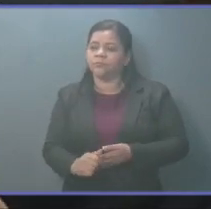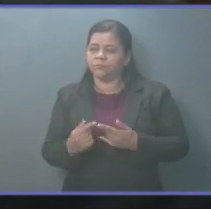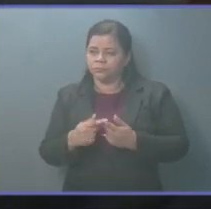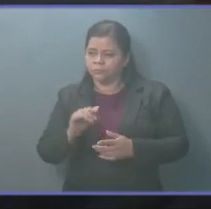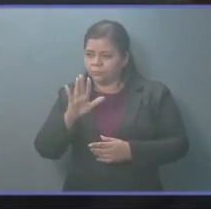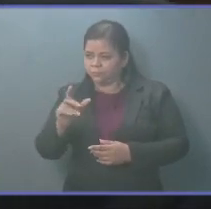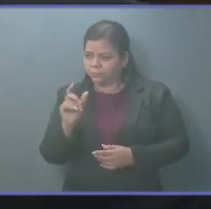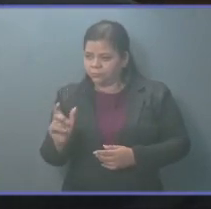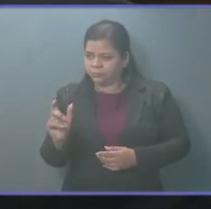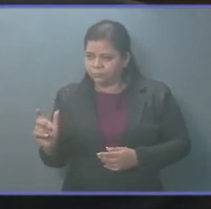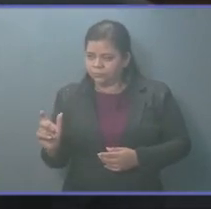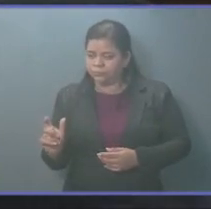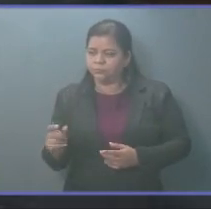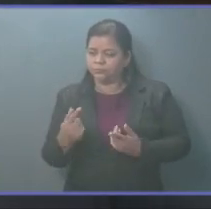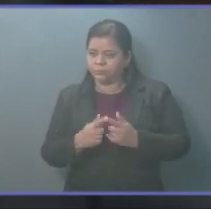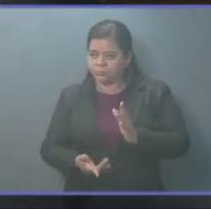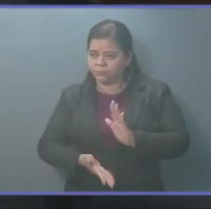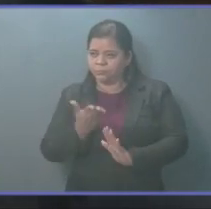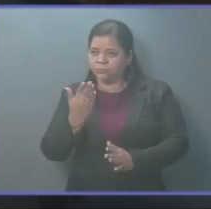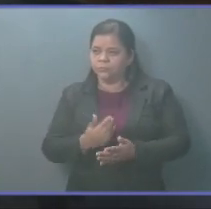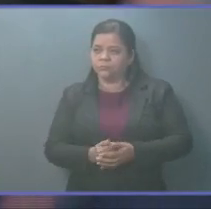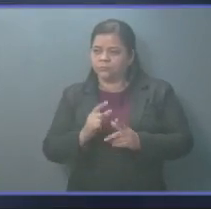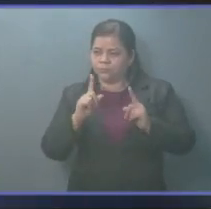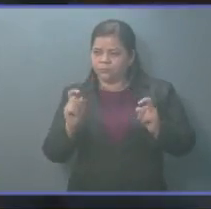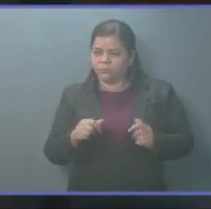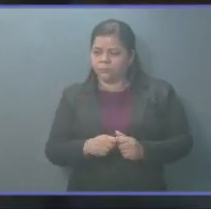palabras. Entonces yo le pregunto,